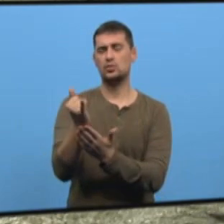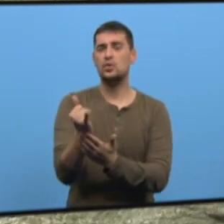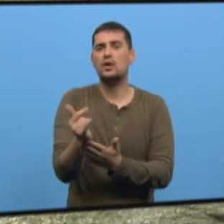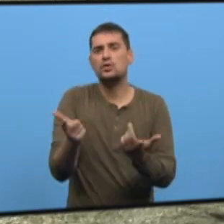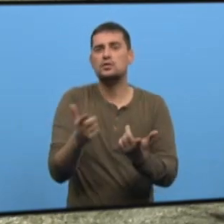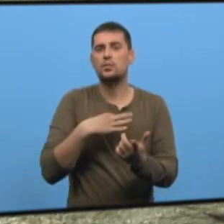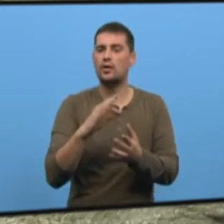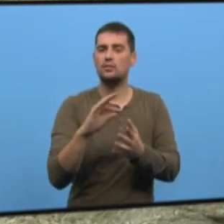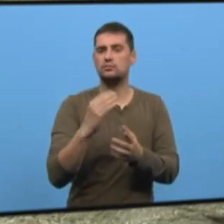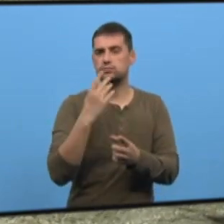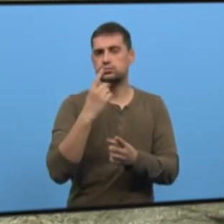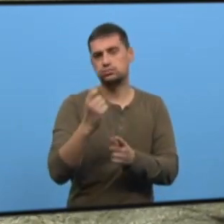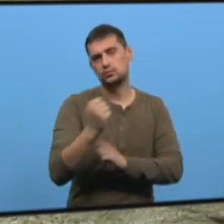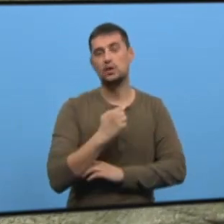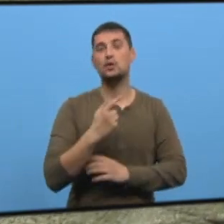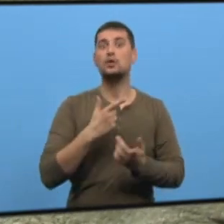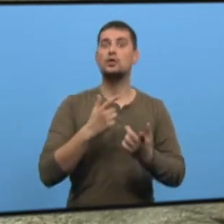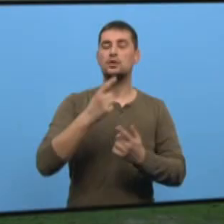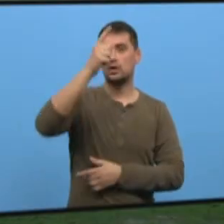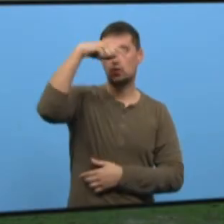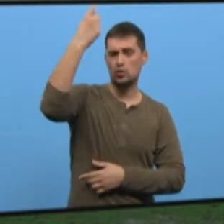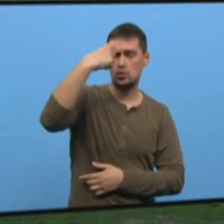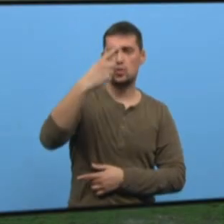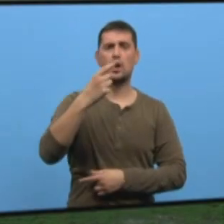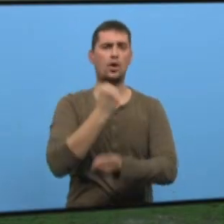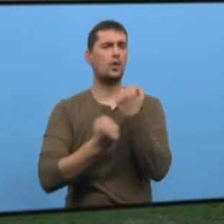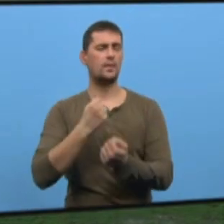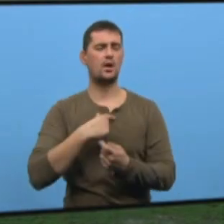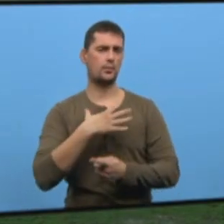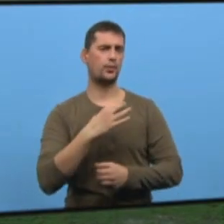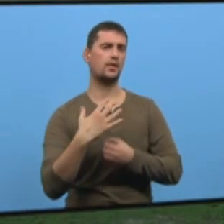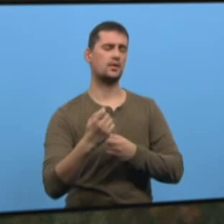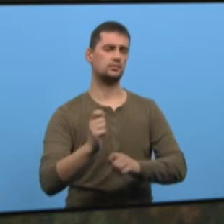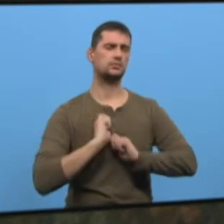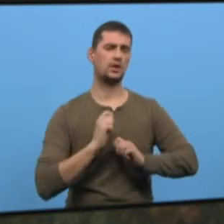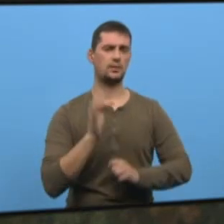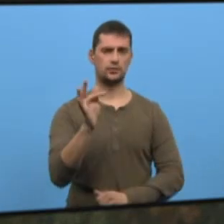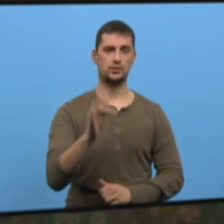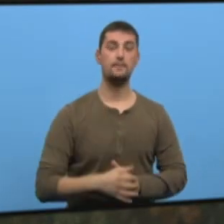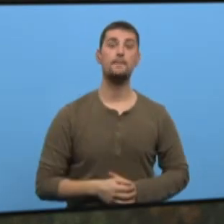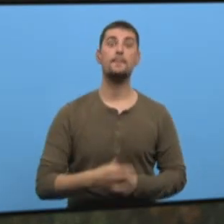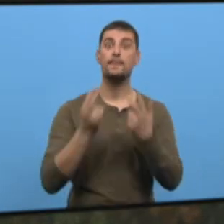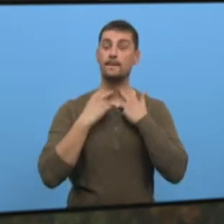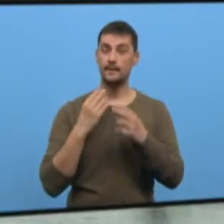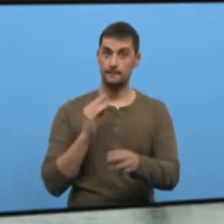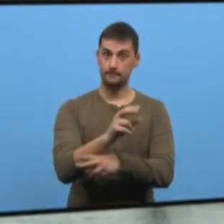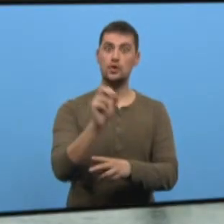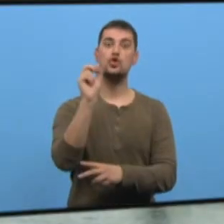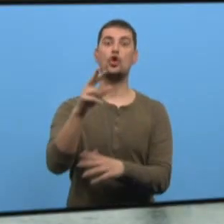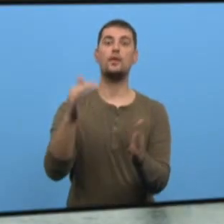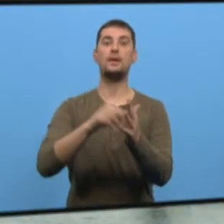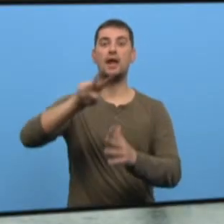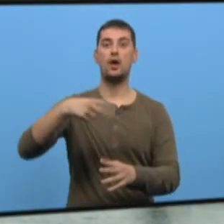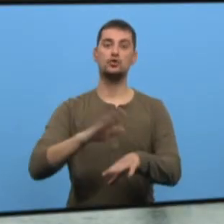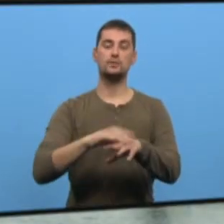fment importante culturalmente como economicamente organismo provincial investir 12o ruta